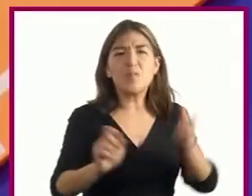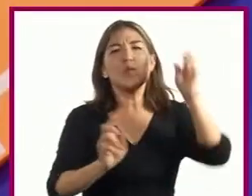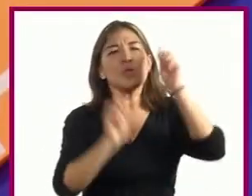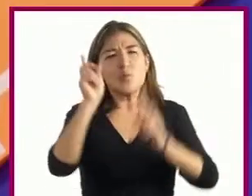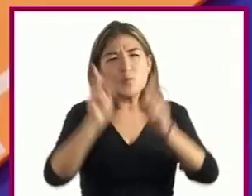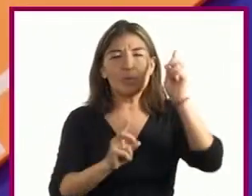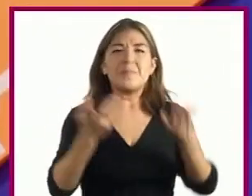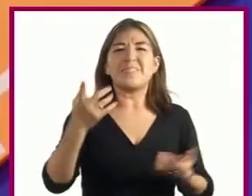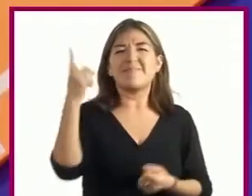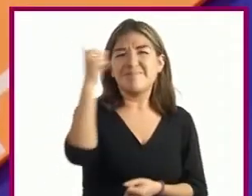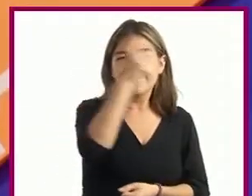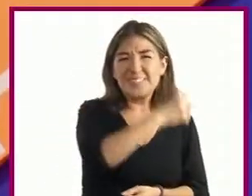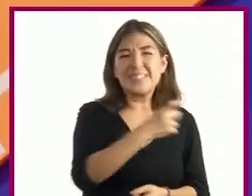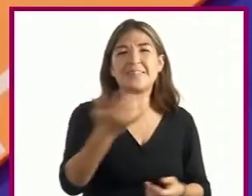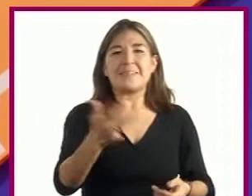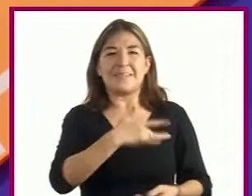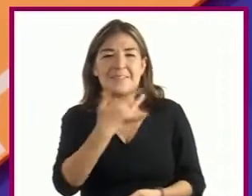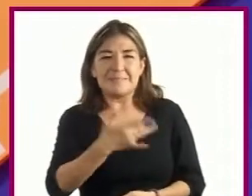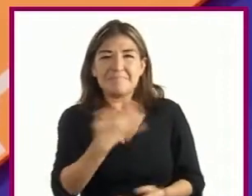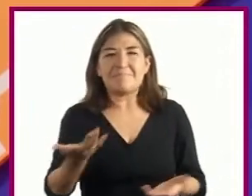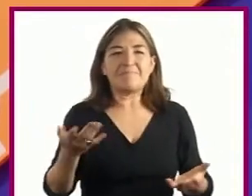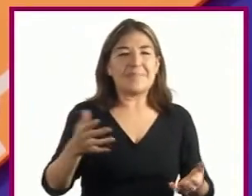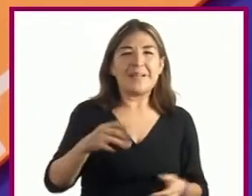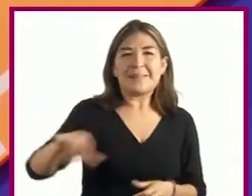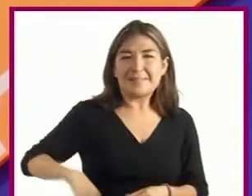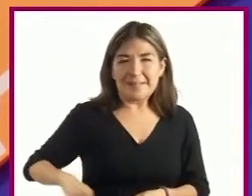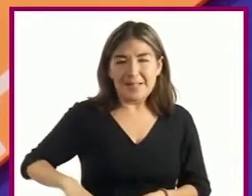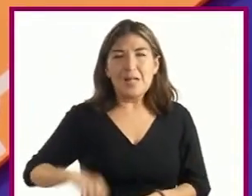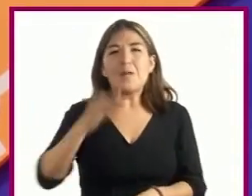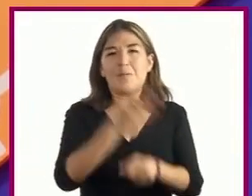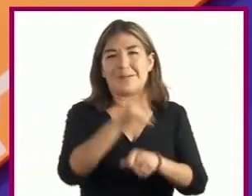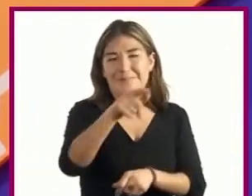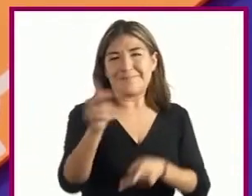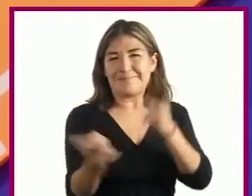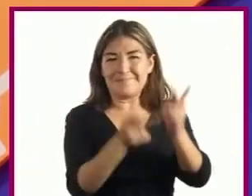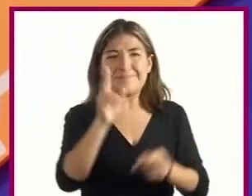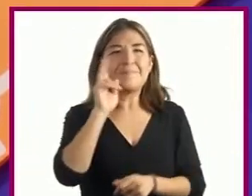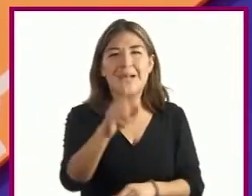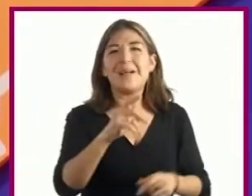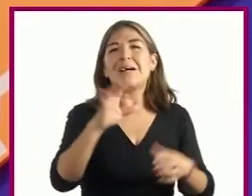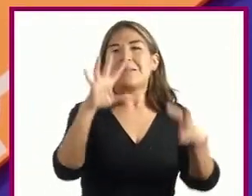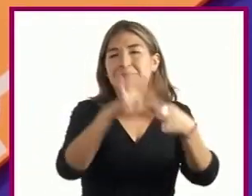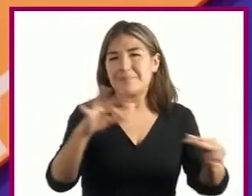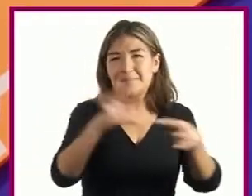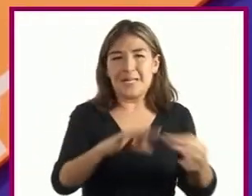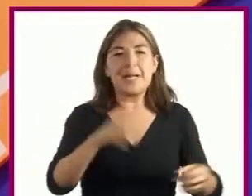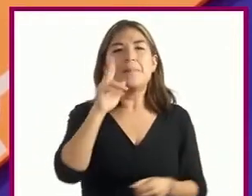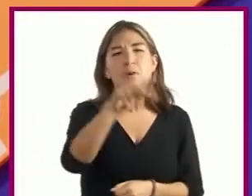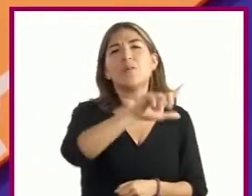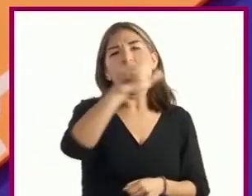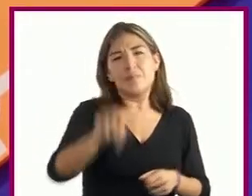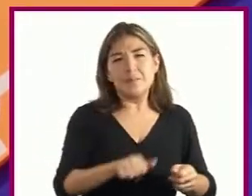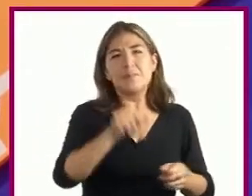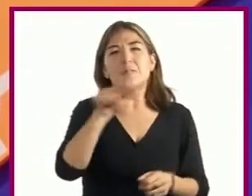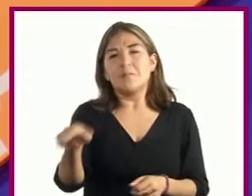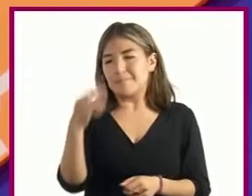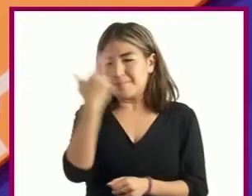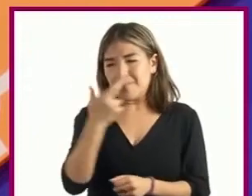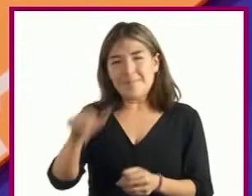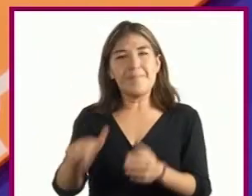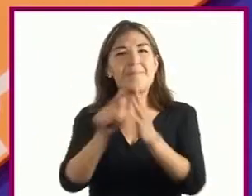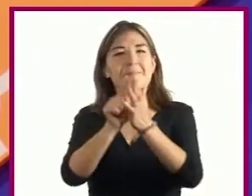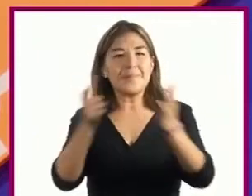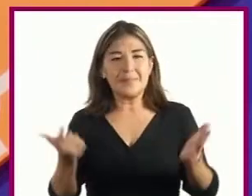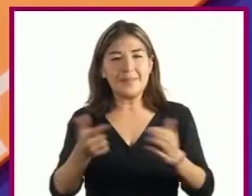dudas, inquietudes, dificultades que surjan al resolver los planteamientos, pues muchas de estas las podrán resolver al momento